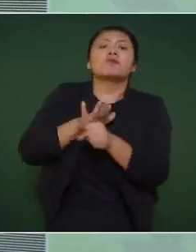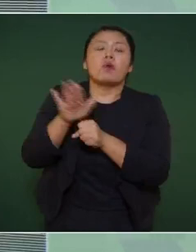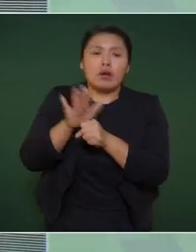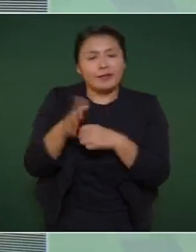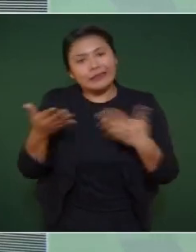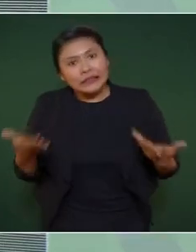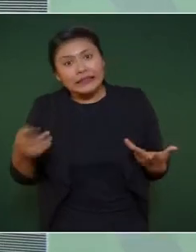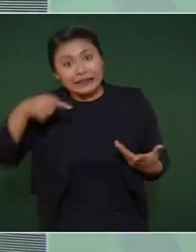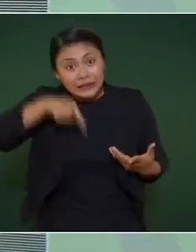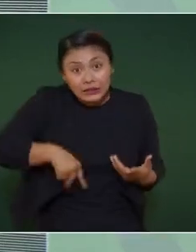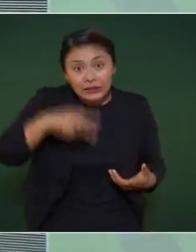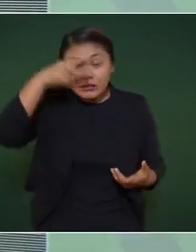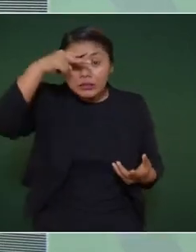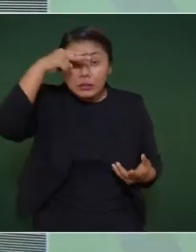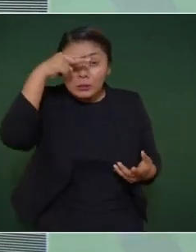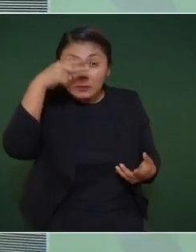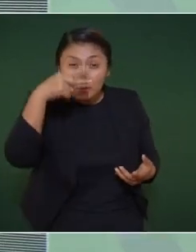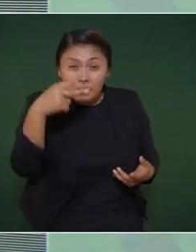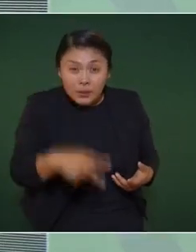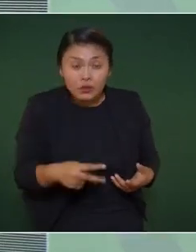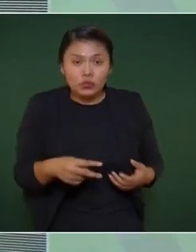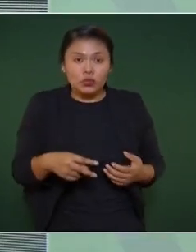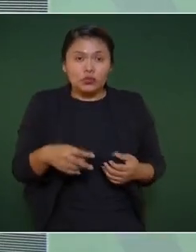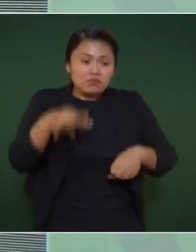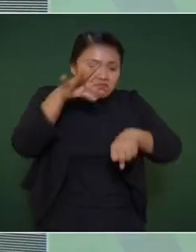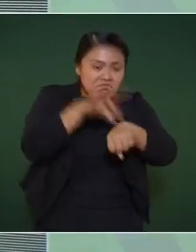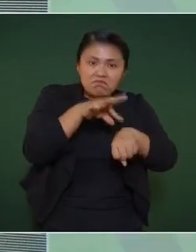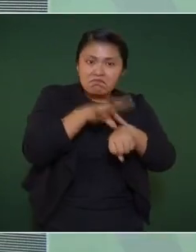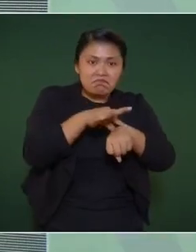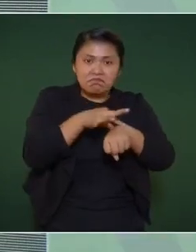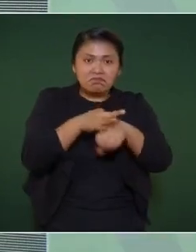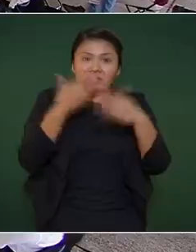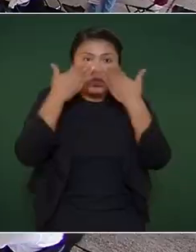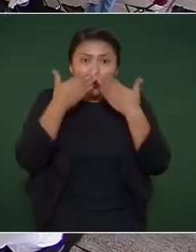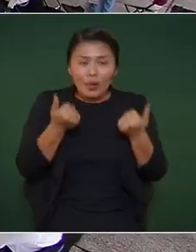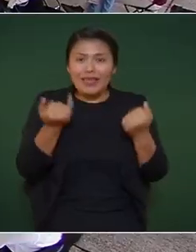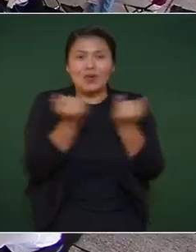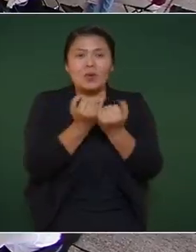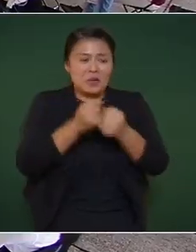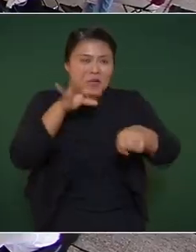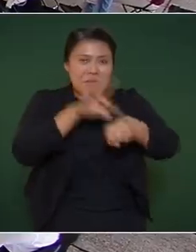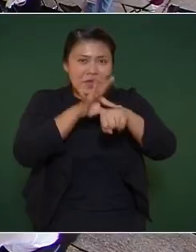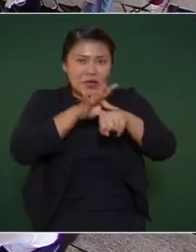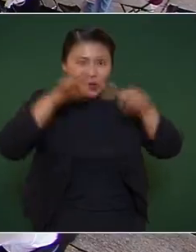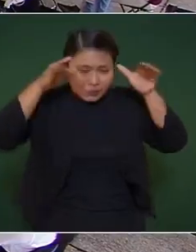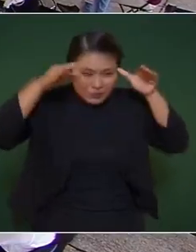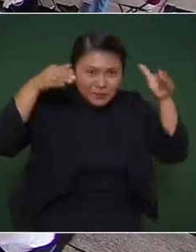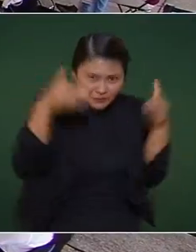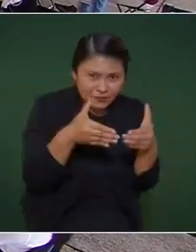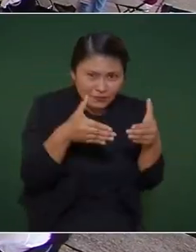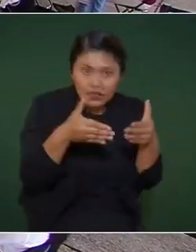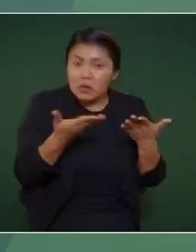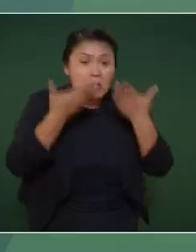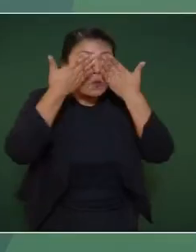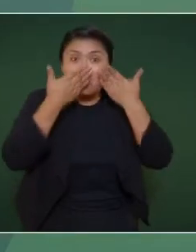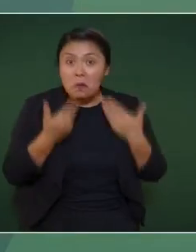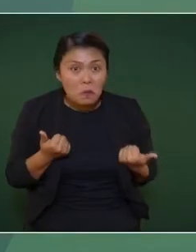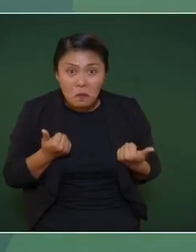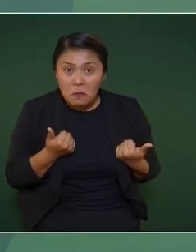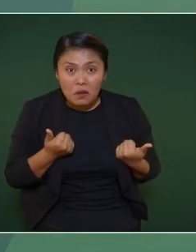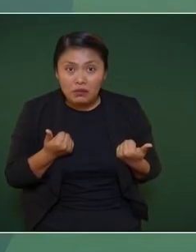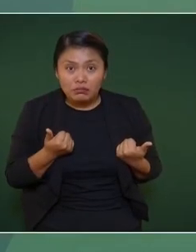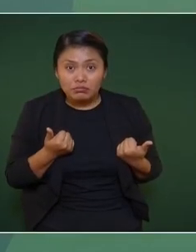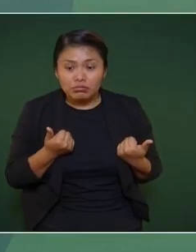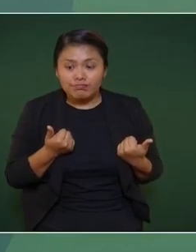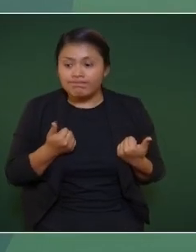no tiene sus médicos y sobre todo sus especialistas para atender a su población.